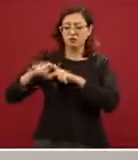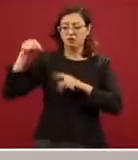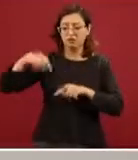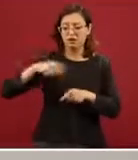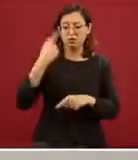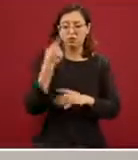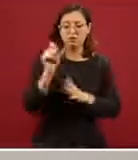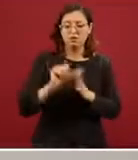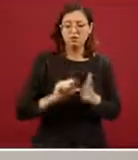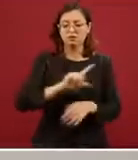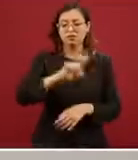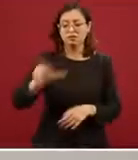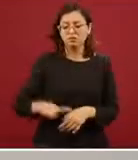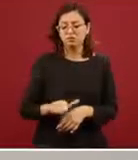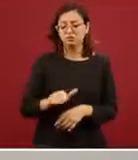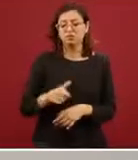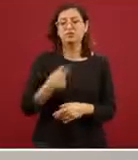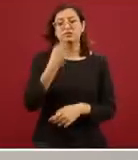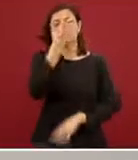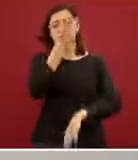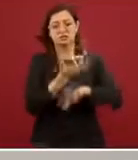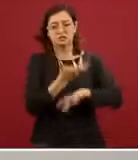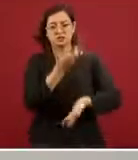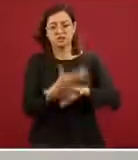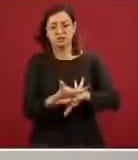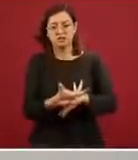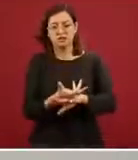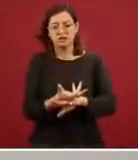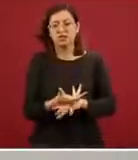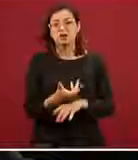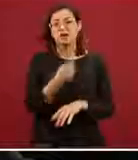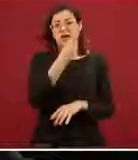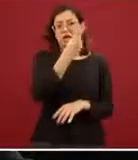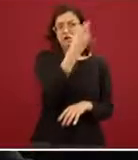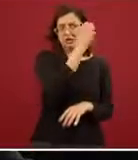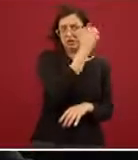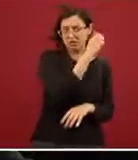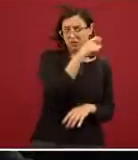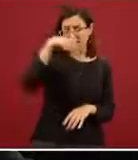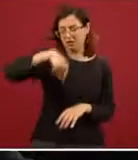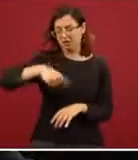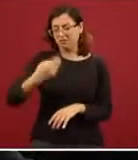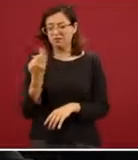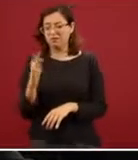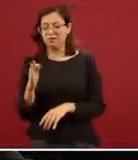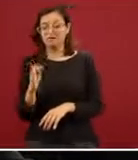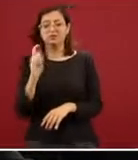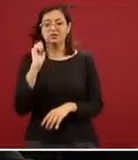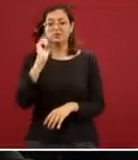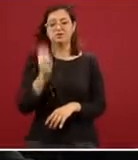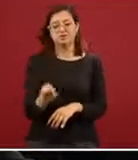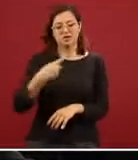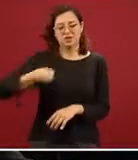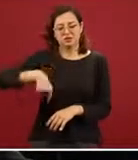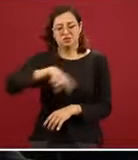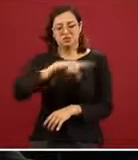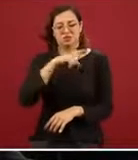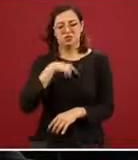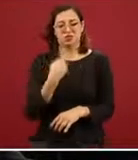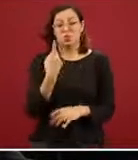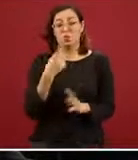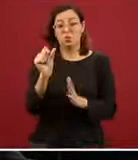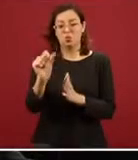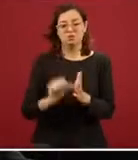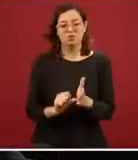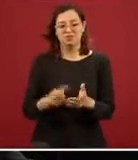a finales de febrero, mientras que en Estados Unidos fue a finales de enero. Y esto nos ha dado una ventaja porque podemos llegar con el